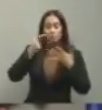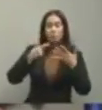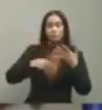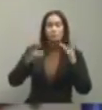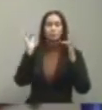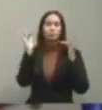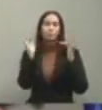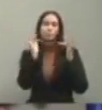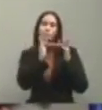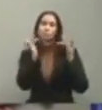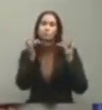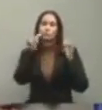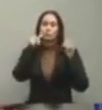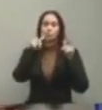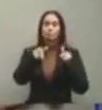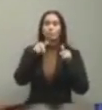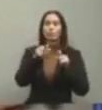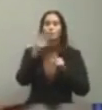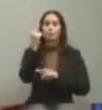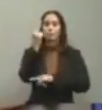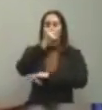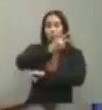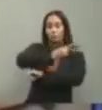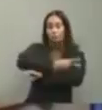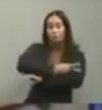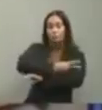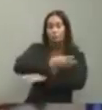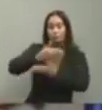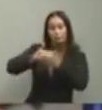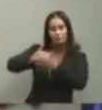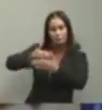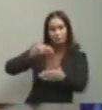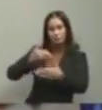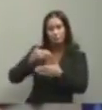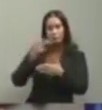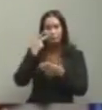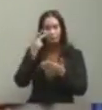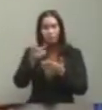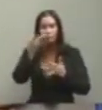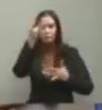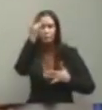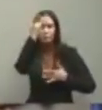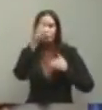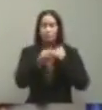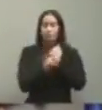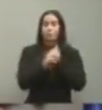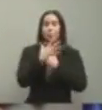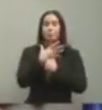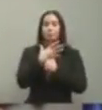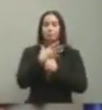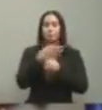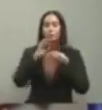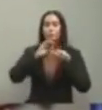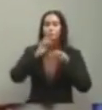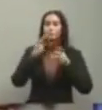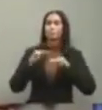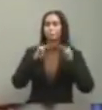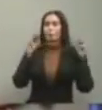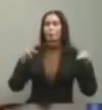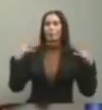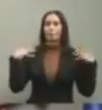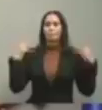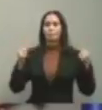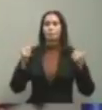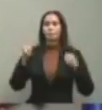contactos que tuvo durante los dos días previos a la captación por parte de salud pública en el